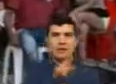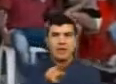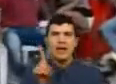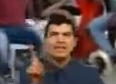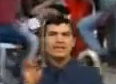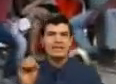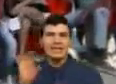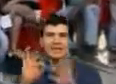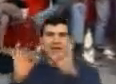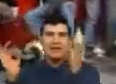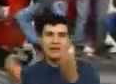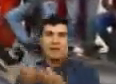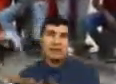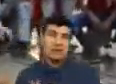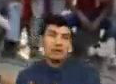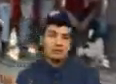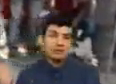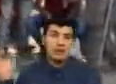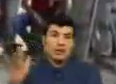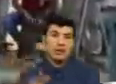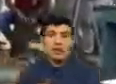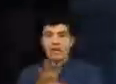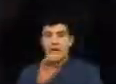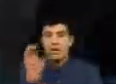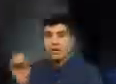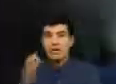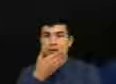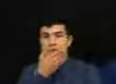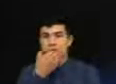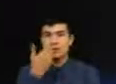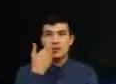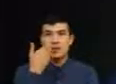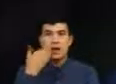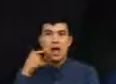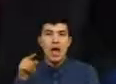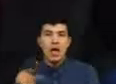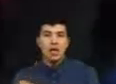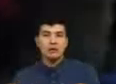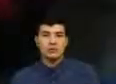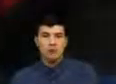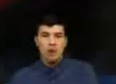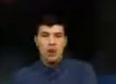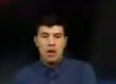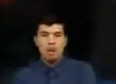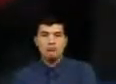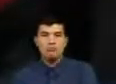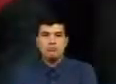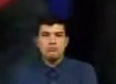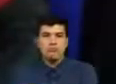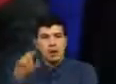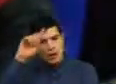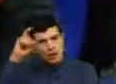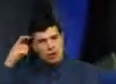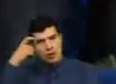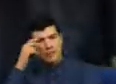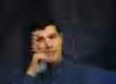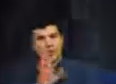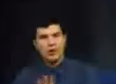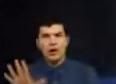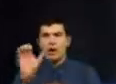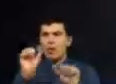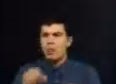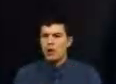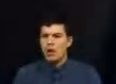60 familias que esperan que con la llegada de los más de 500 guerrilleros a estas veredas, pues el gobierno nacional pueda proveer